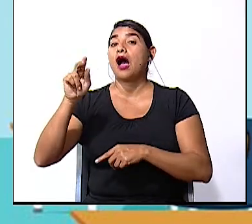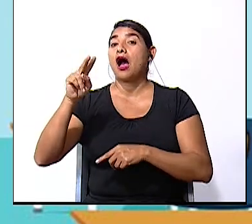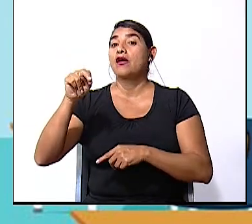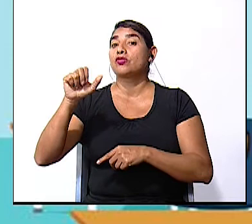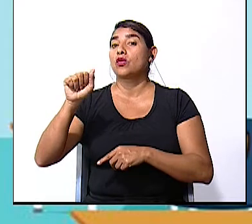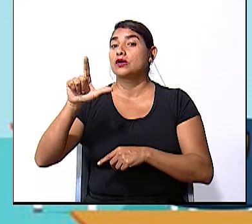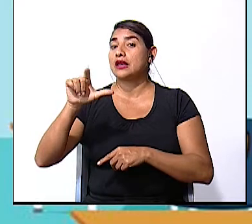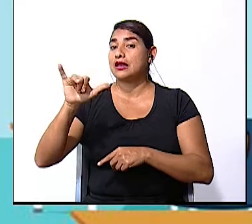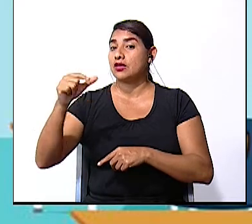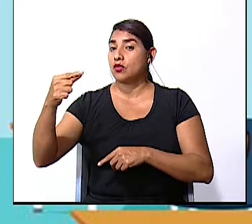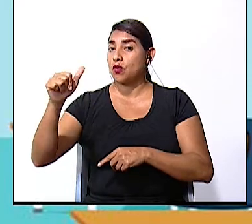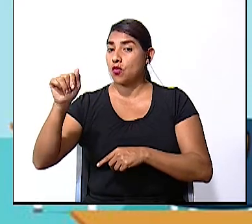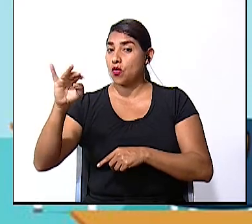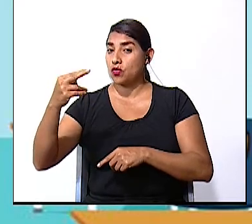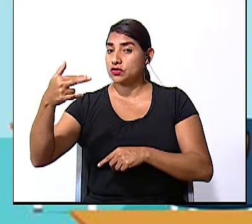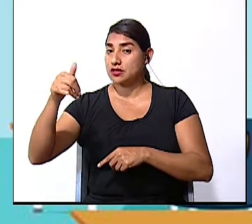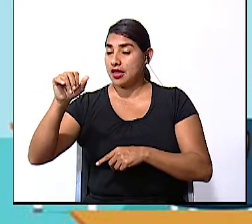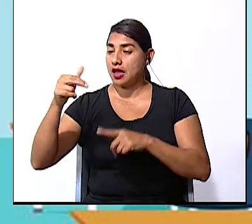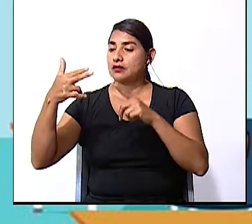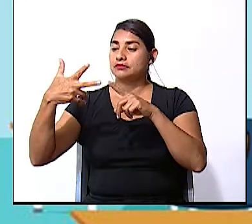de Liendo y Goicoechea,